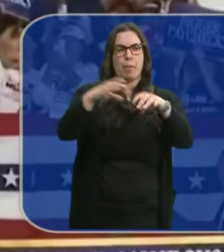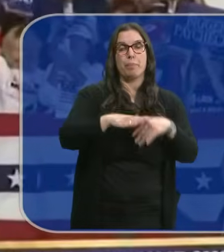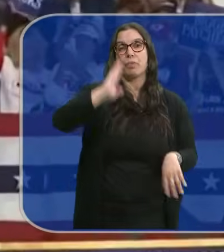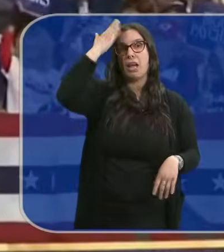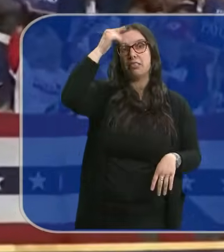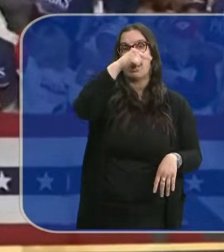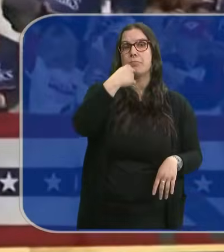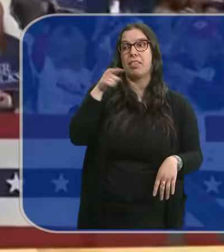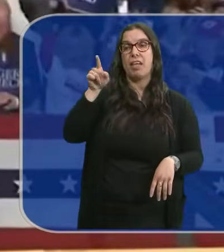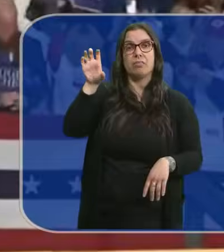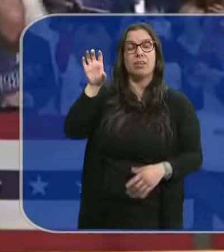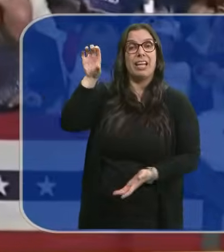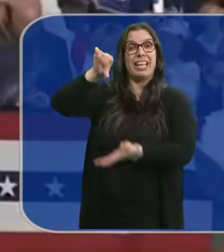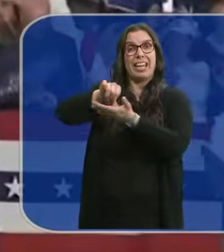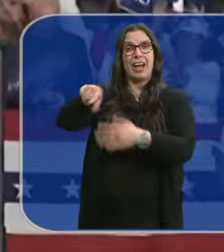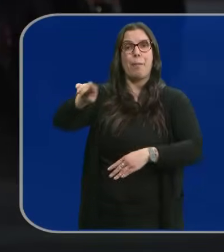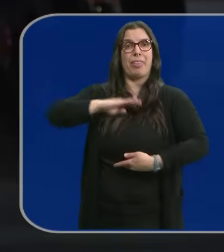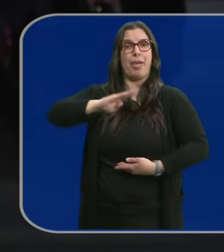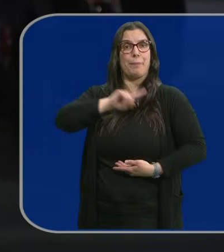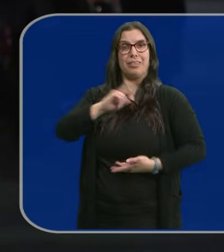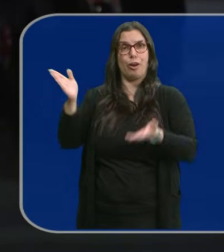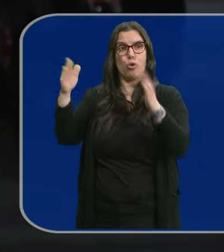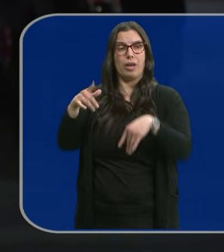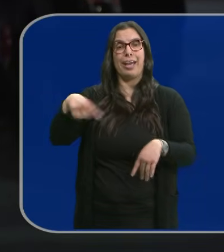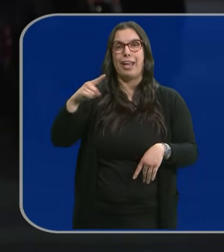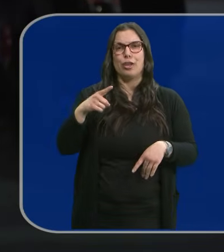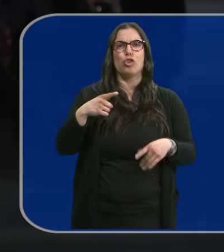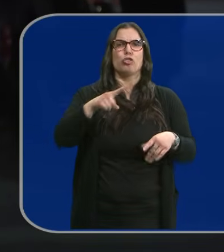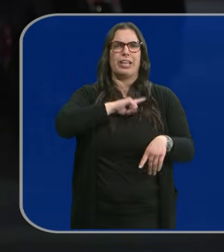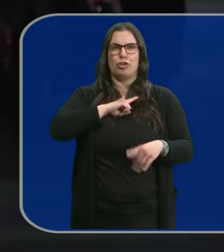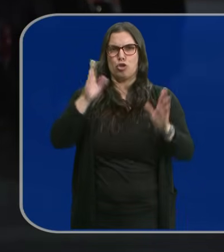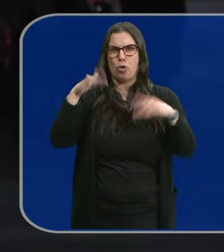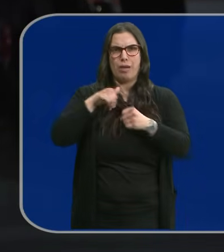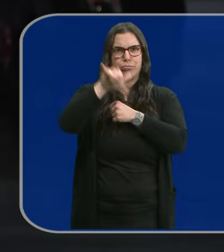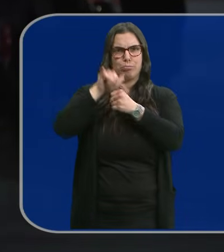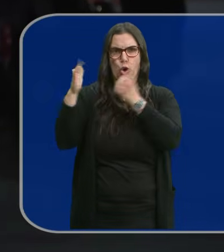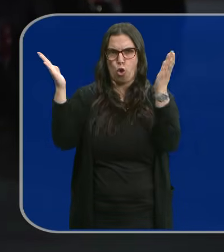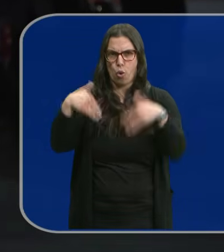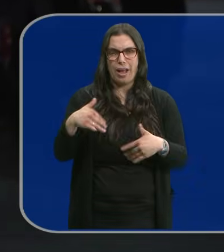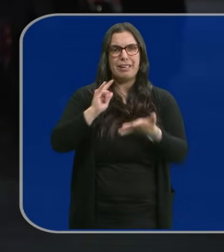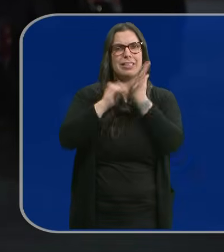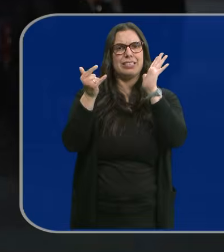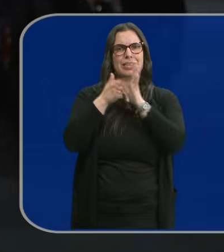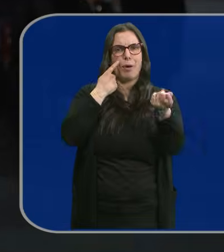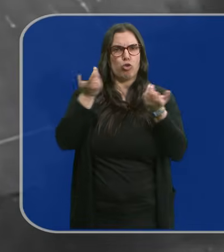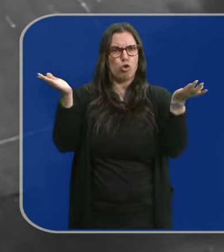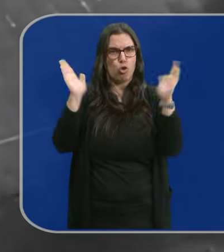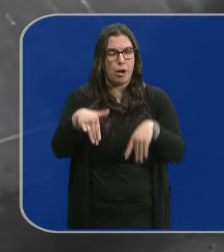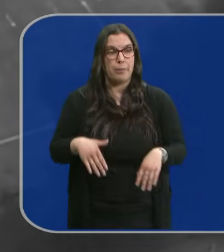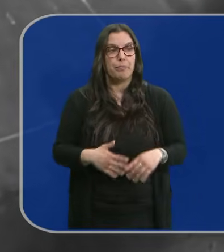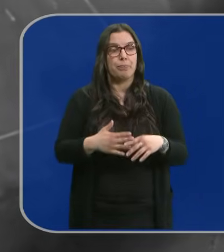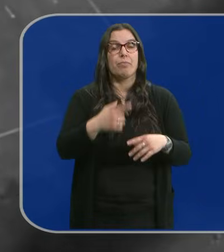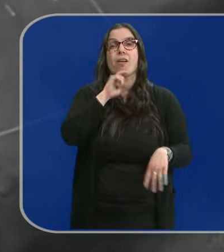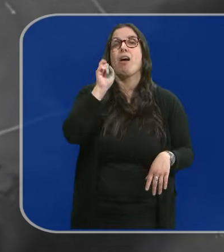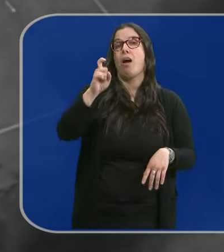ha dicho que Irán no tiene capacidad militar. No tienen armada, no tienen fuerza aérea, no tienen sistemas de control. Y